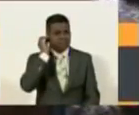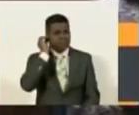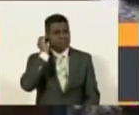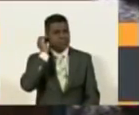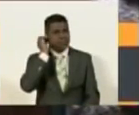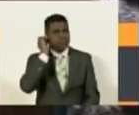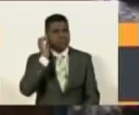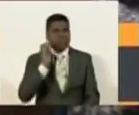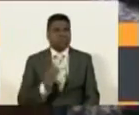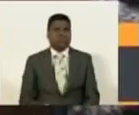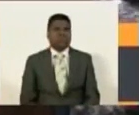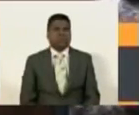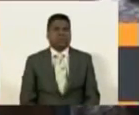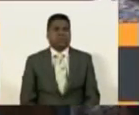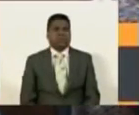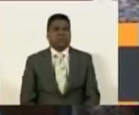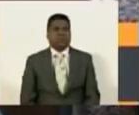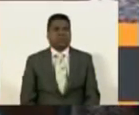Sesudos, sí.